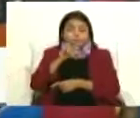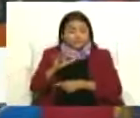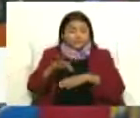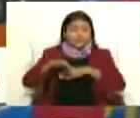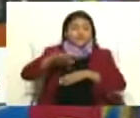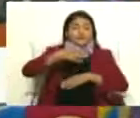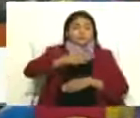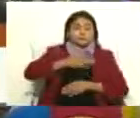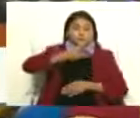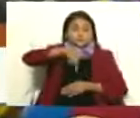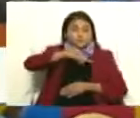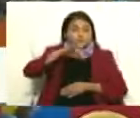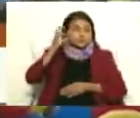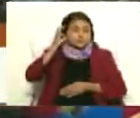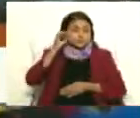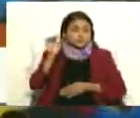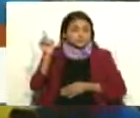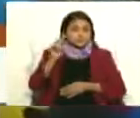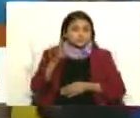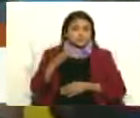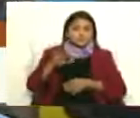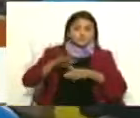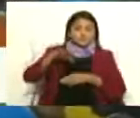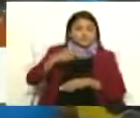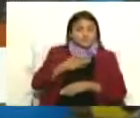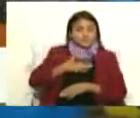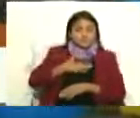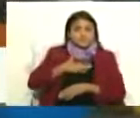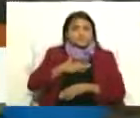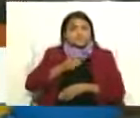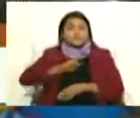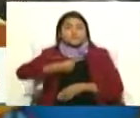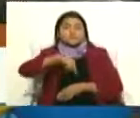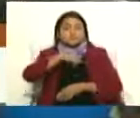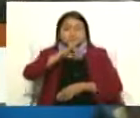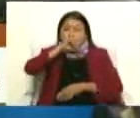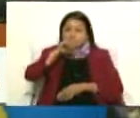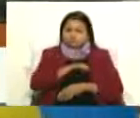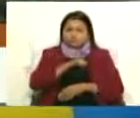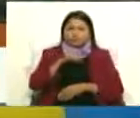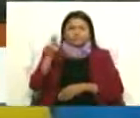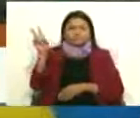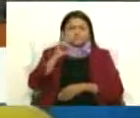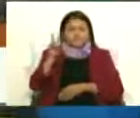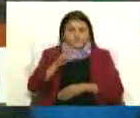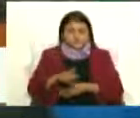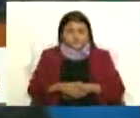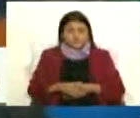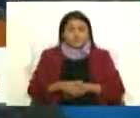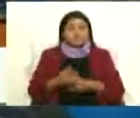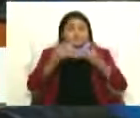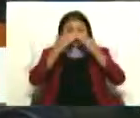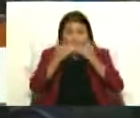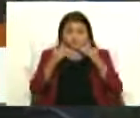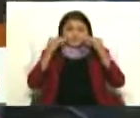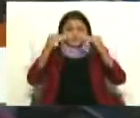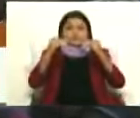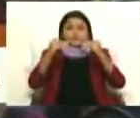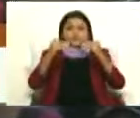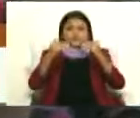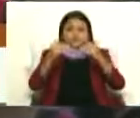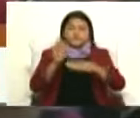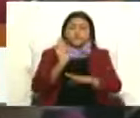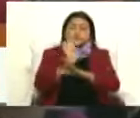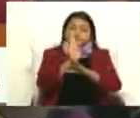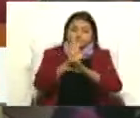de Venezuela tranquilas. Nosotras sí somos patriotas. Nosotros sí estamos a la altura histórica de defender